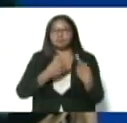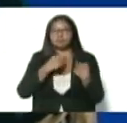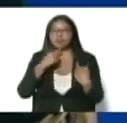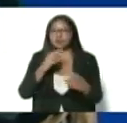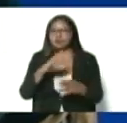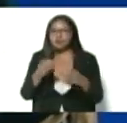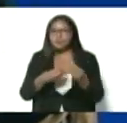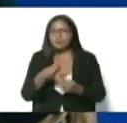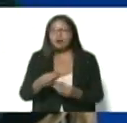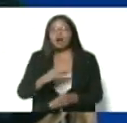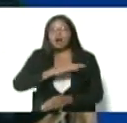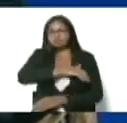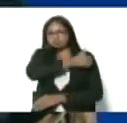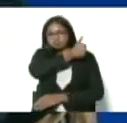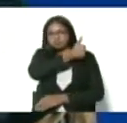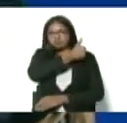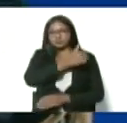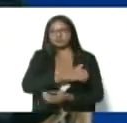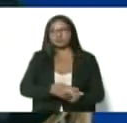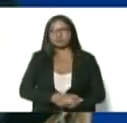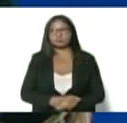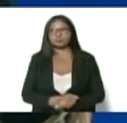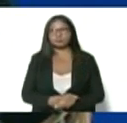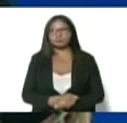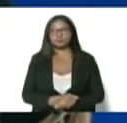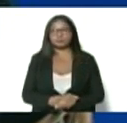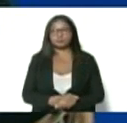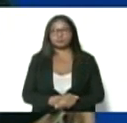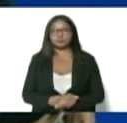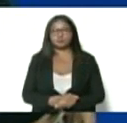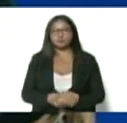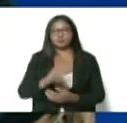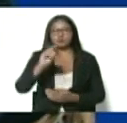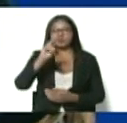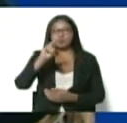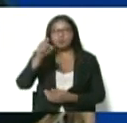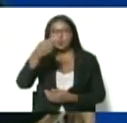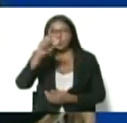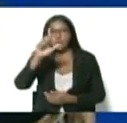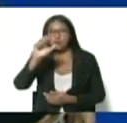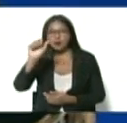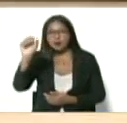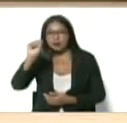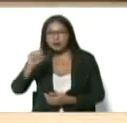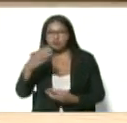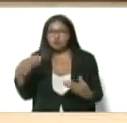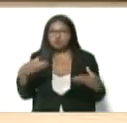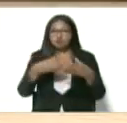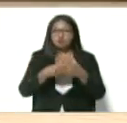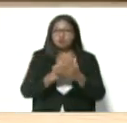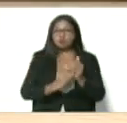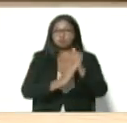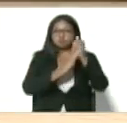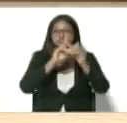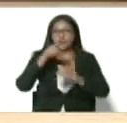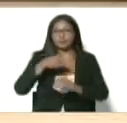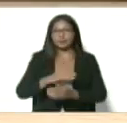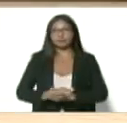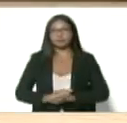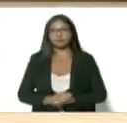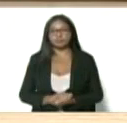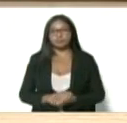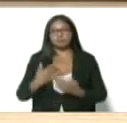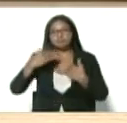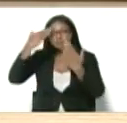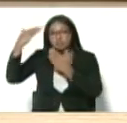comisario general douglas rico y todo su cuerpo directivo 1 mis